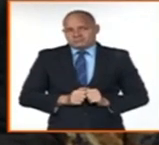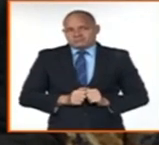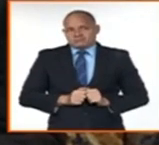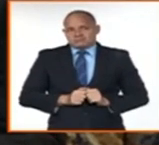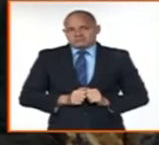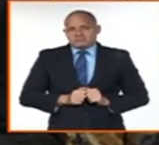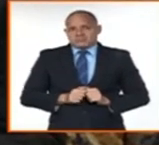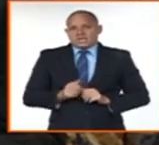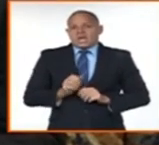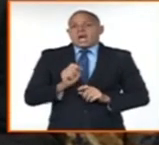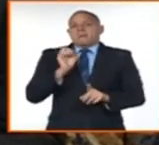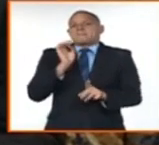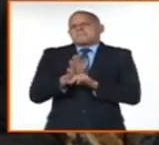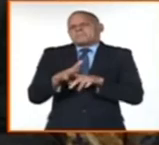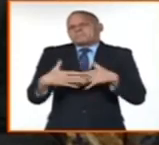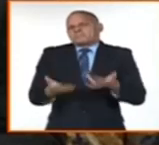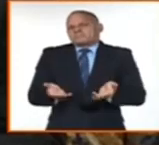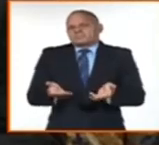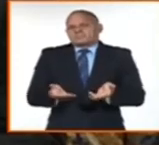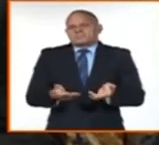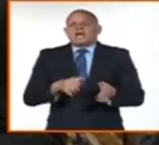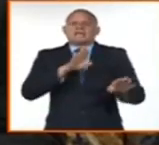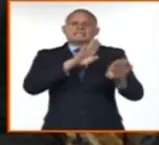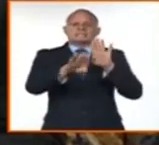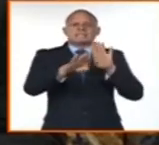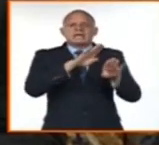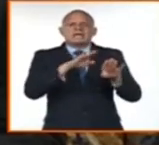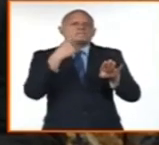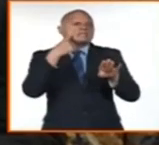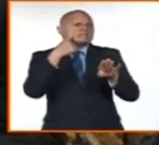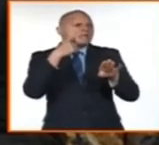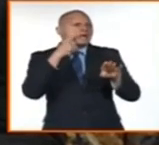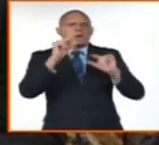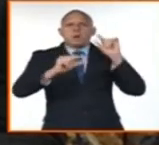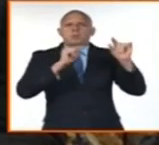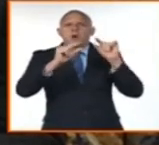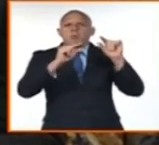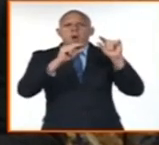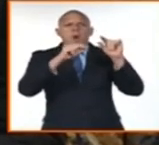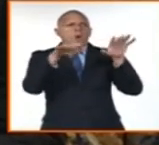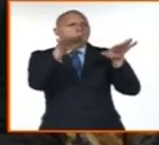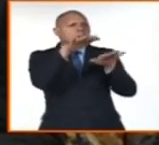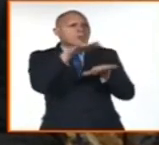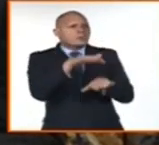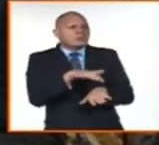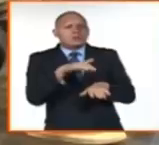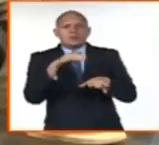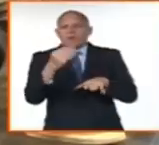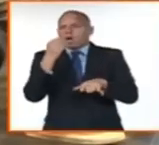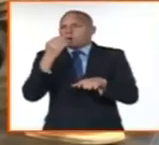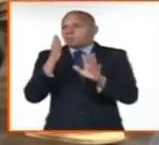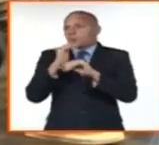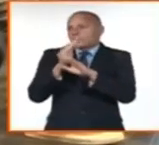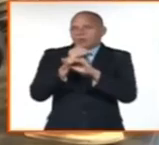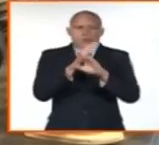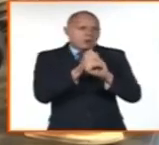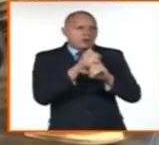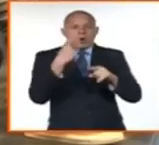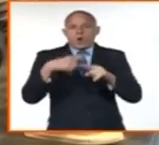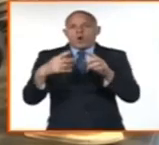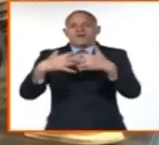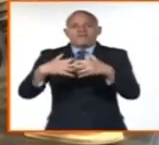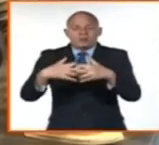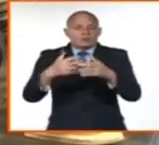Empezamos ya a tener problemas de abastecimiento, de comida, de medicamentos, de insumos para las principales producciones,